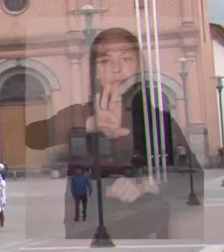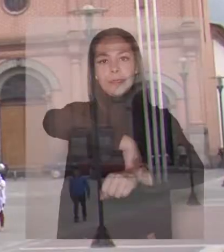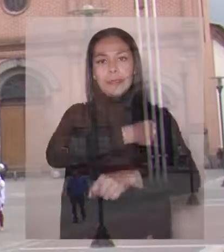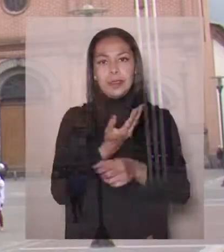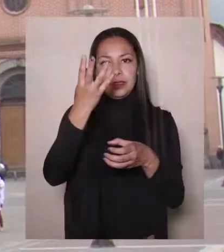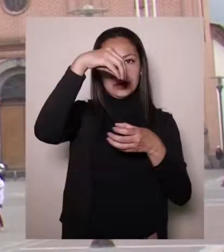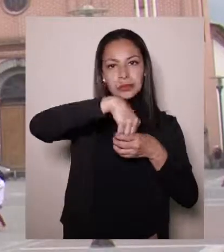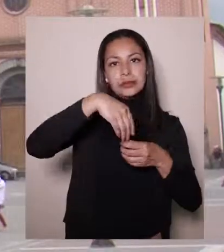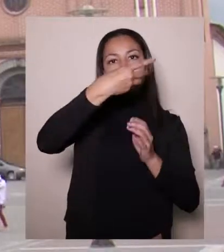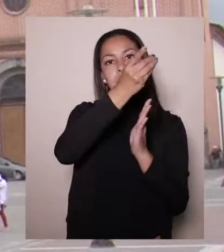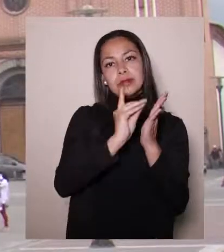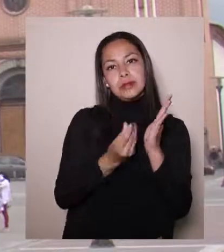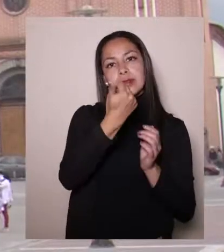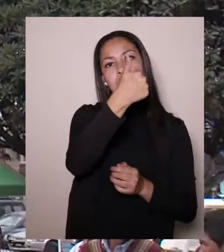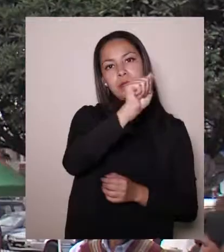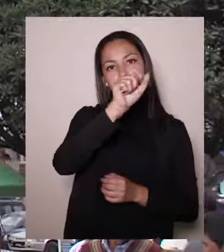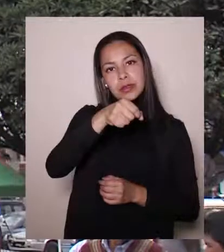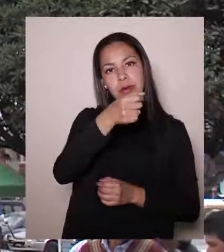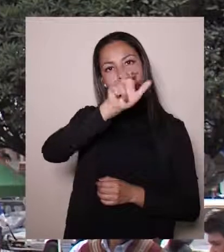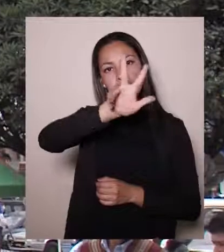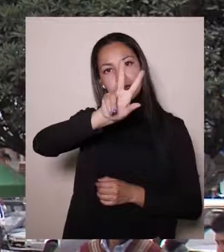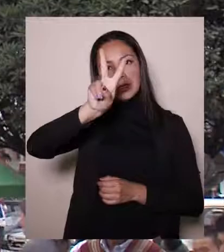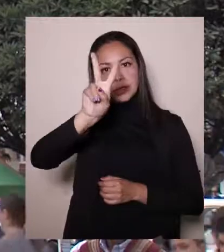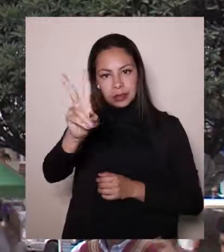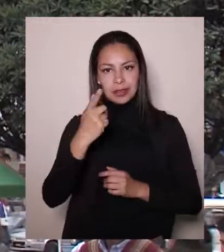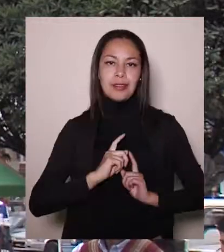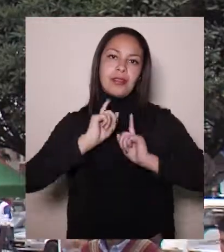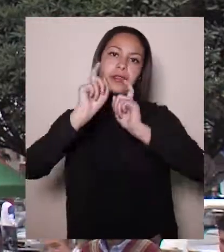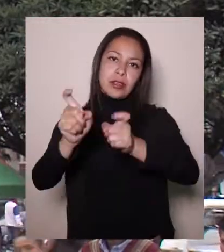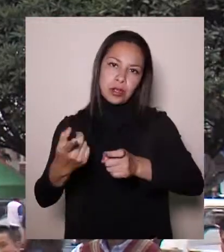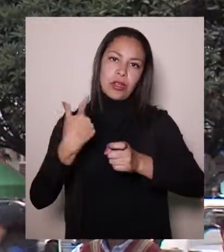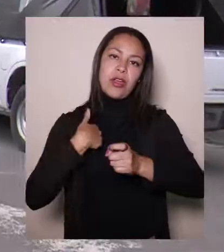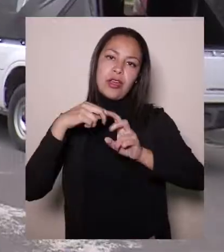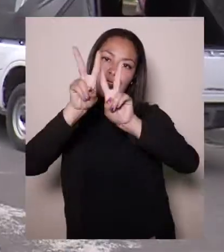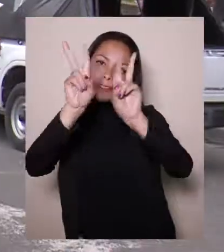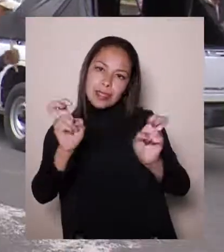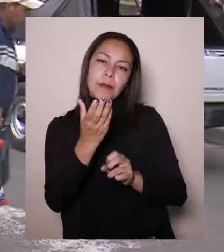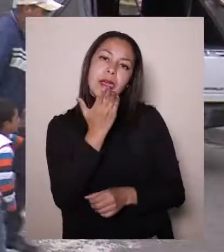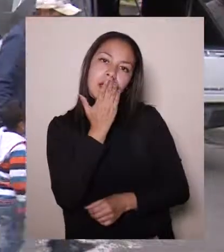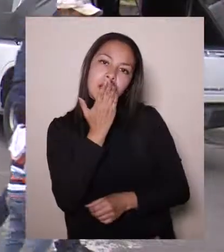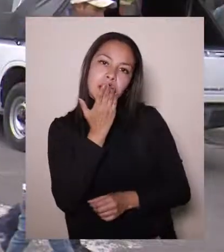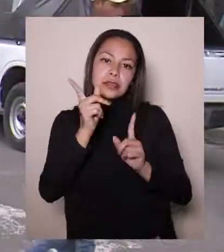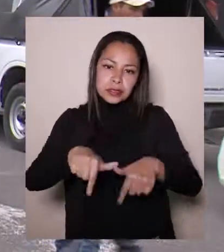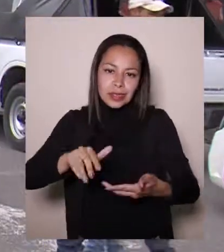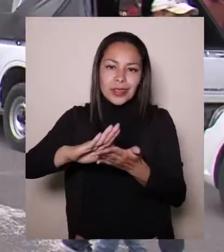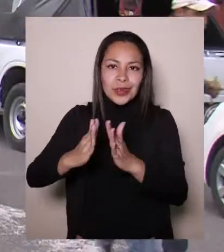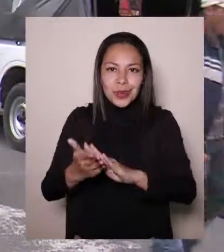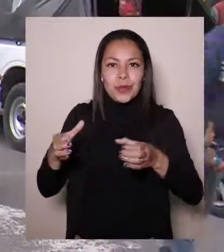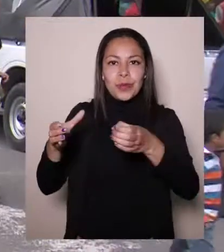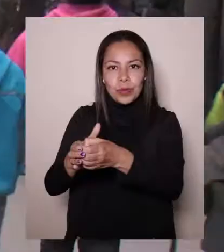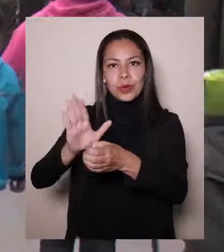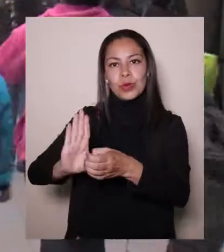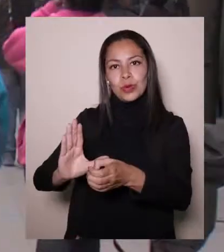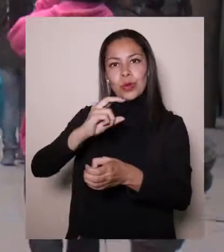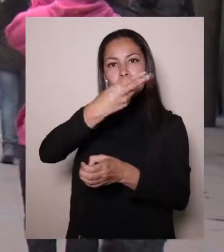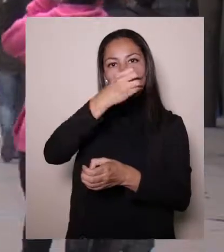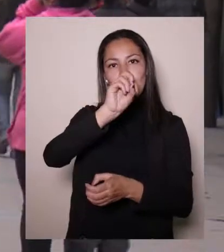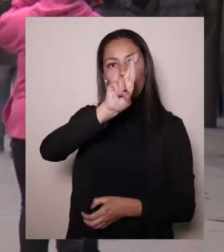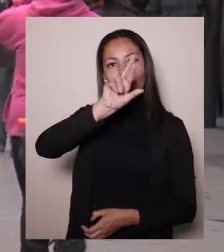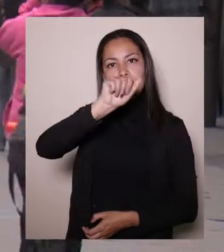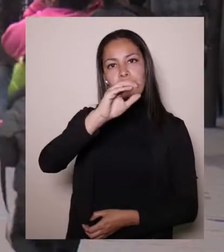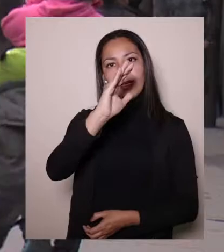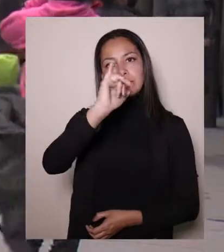El Ministerio del Interior, a través del Decreto 1032, designó al director de Asuntos Indígenas, Rom y Minorías de esa